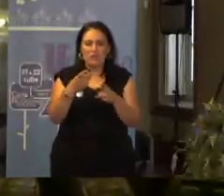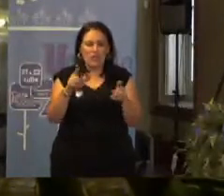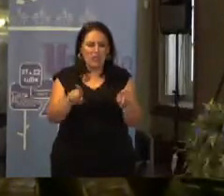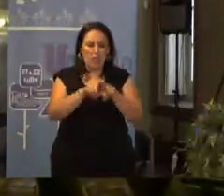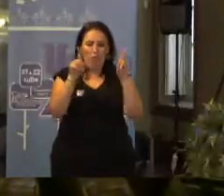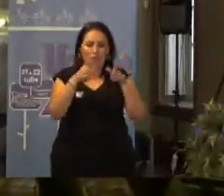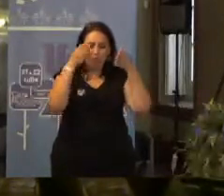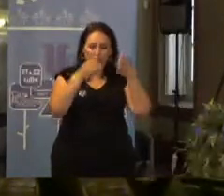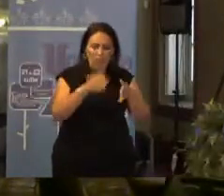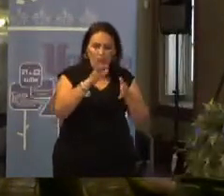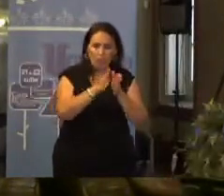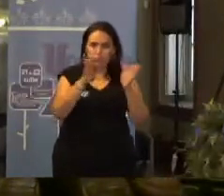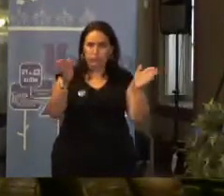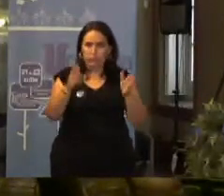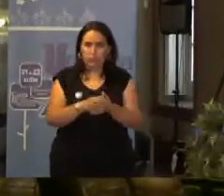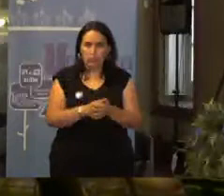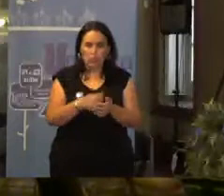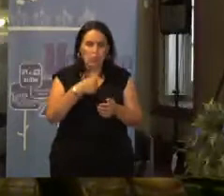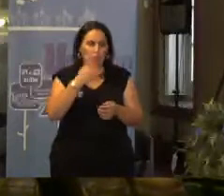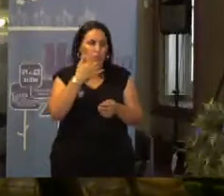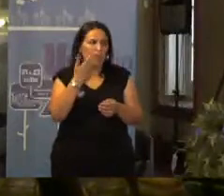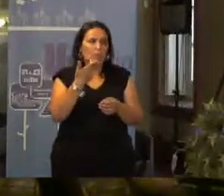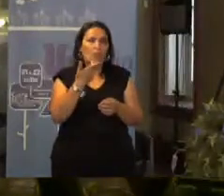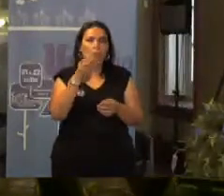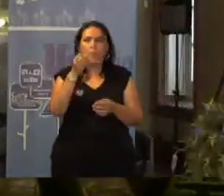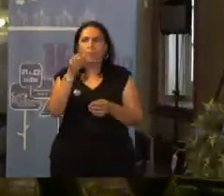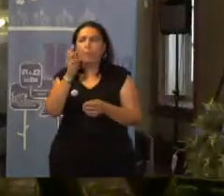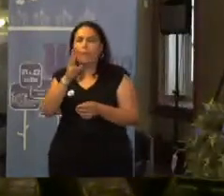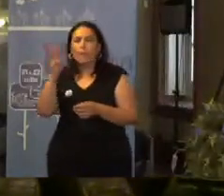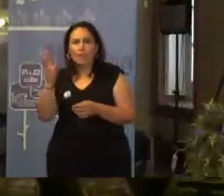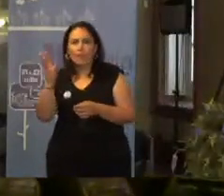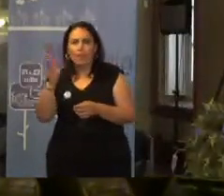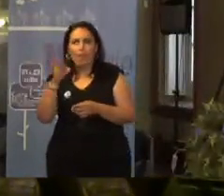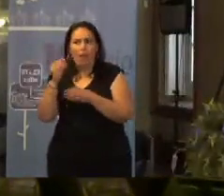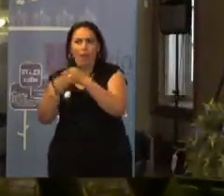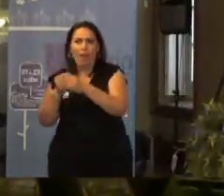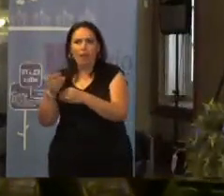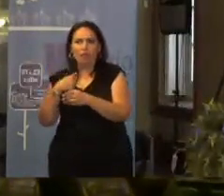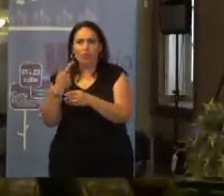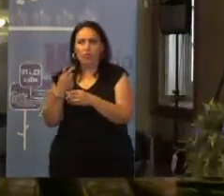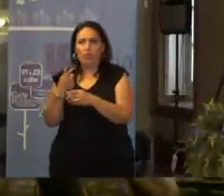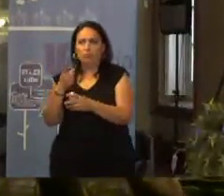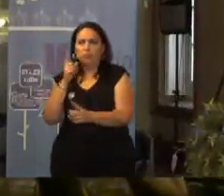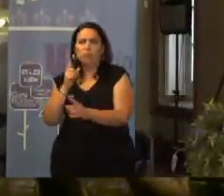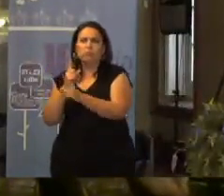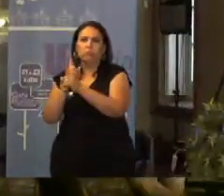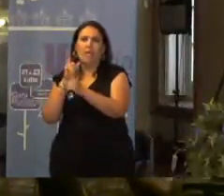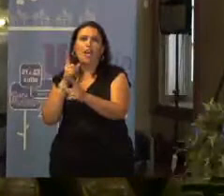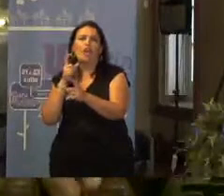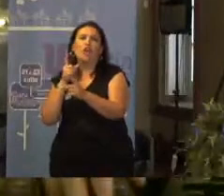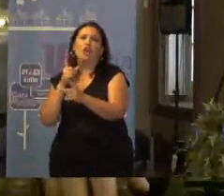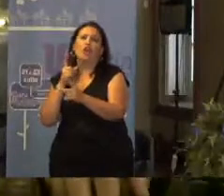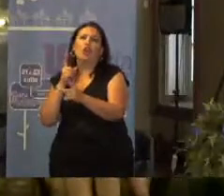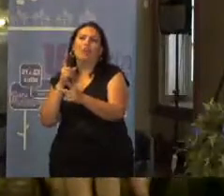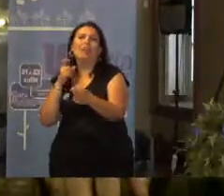Eu estou en contra do clientelismo non porque o faga o PP, non porque o faga o PP, eu estou en contra do clientelismo, punto.